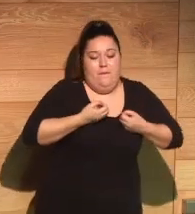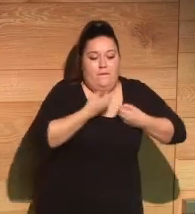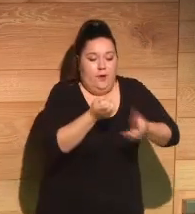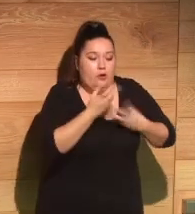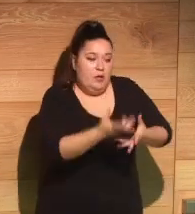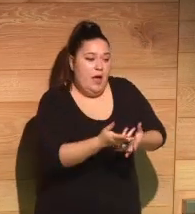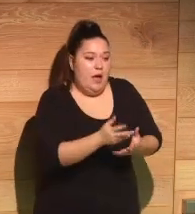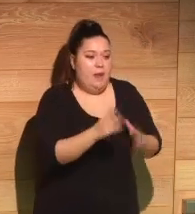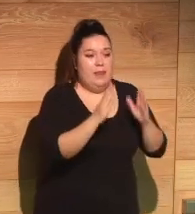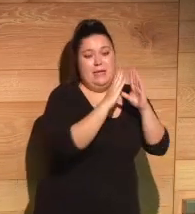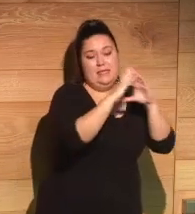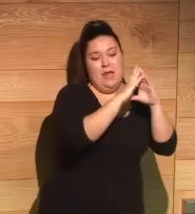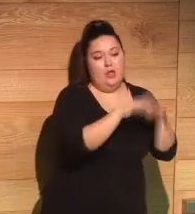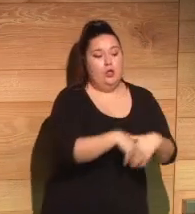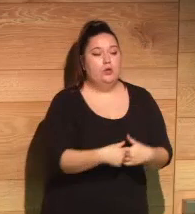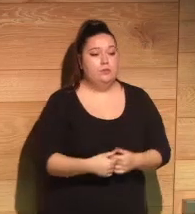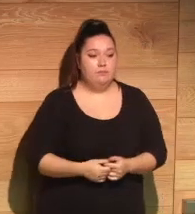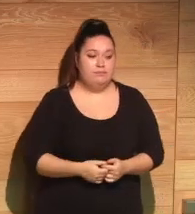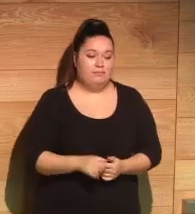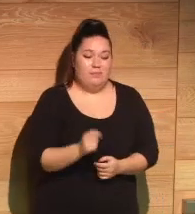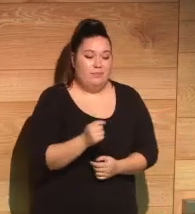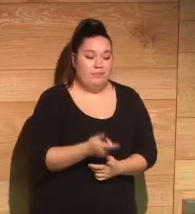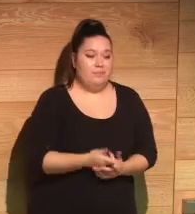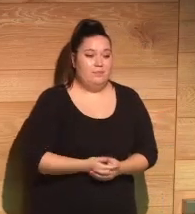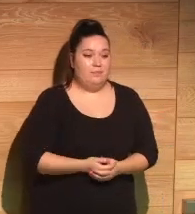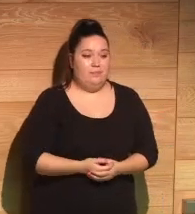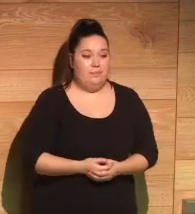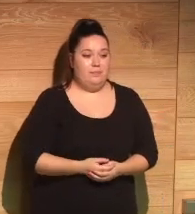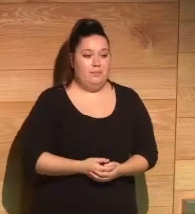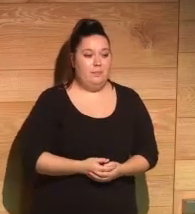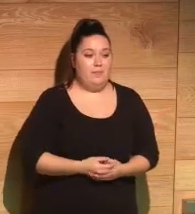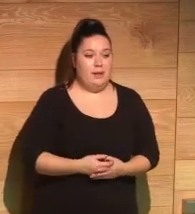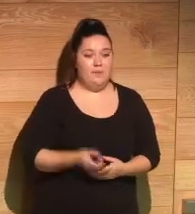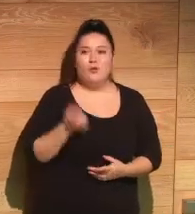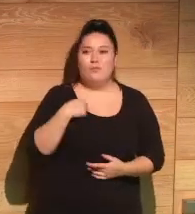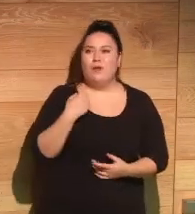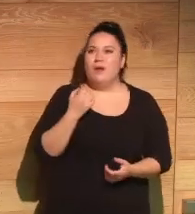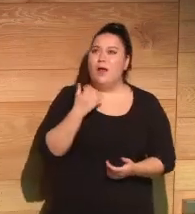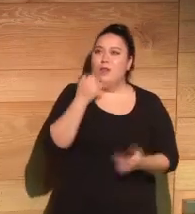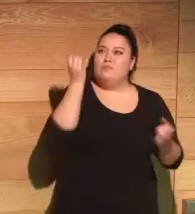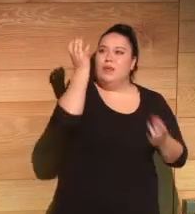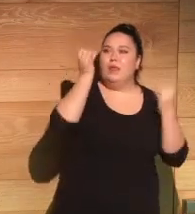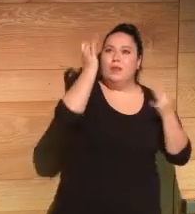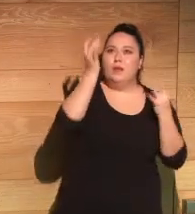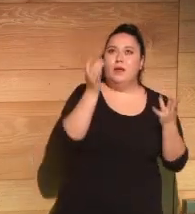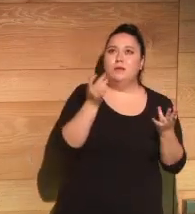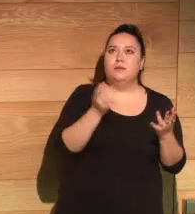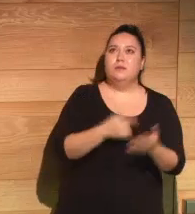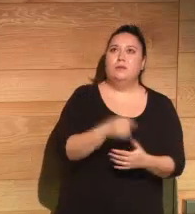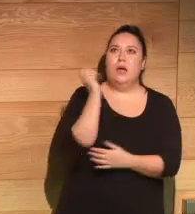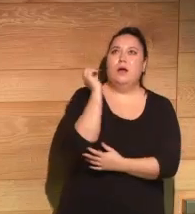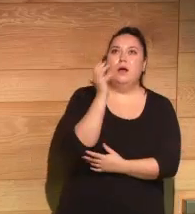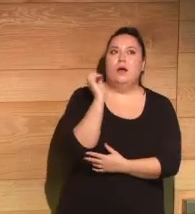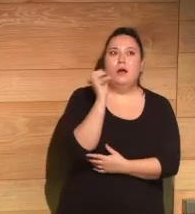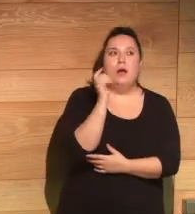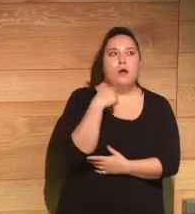obras de santos. Y dicho esto, unas pequeñas observaciones de ideas que me han surgido las intervenciones de mis contertulios. Yo